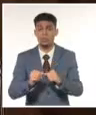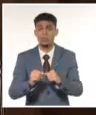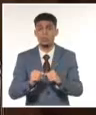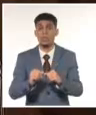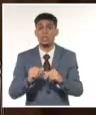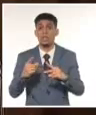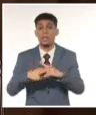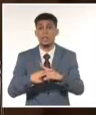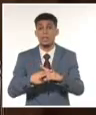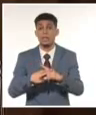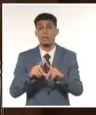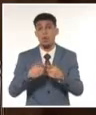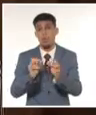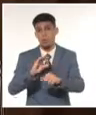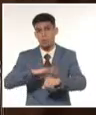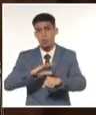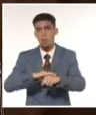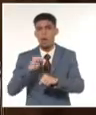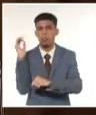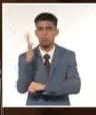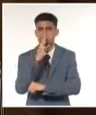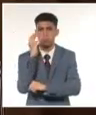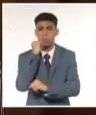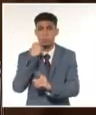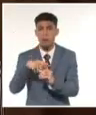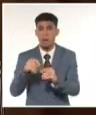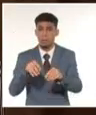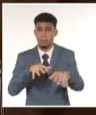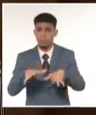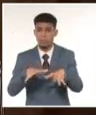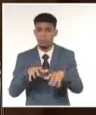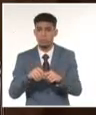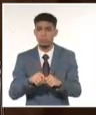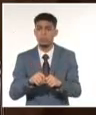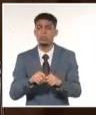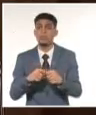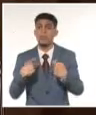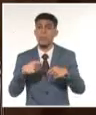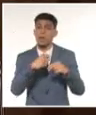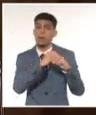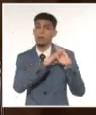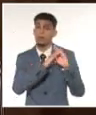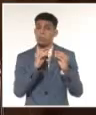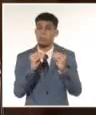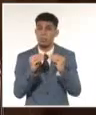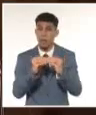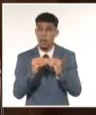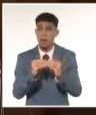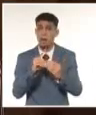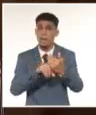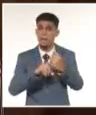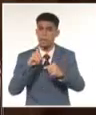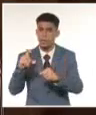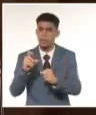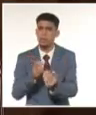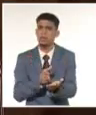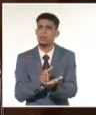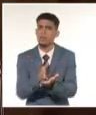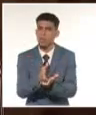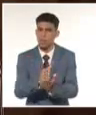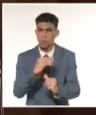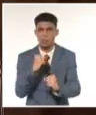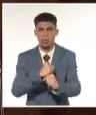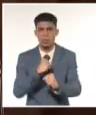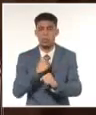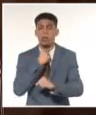de la naturaleza, corresponde con la militancia del partido en primera línea mantener la movilización y el trabajo